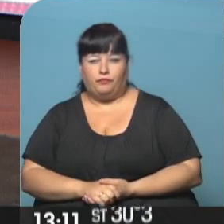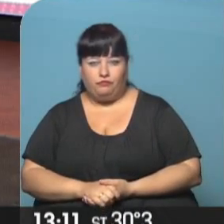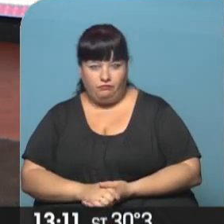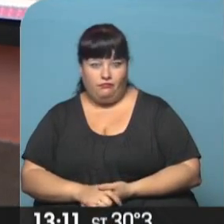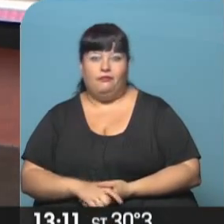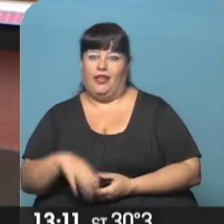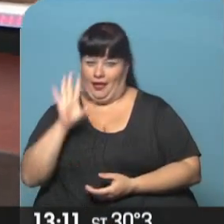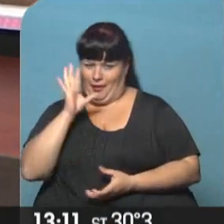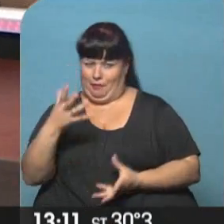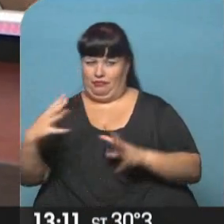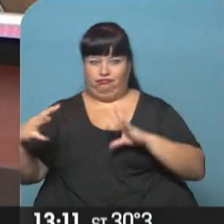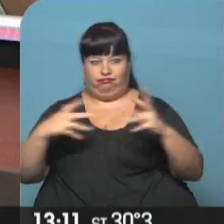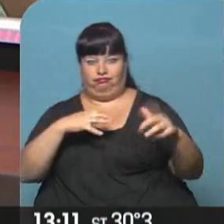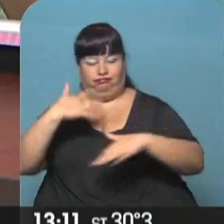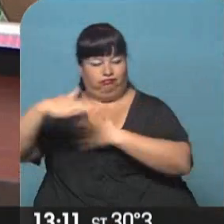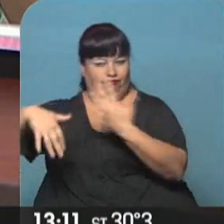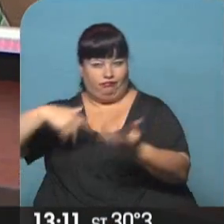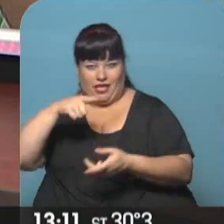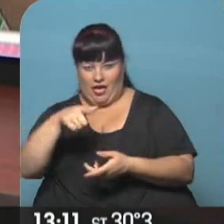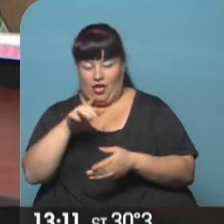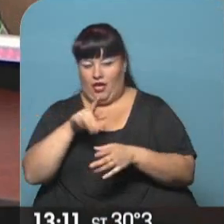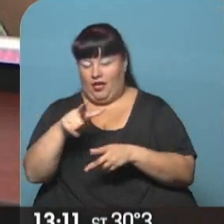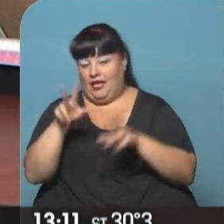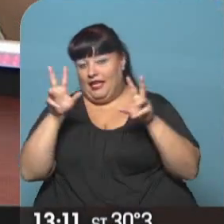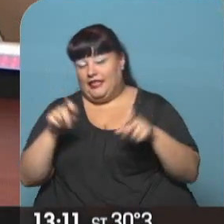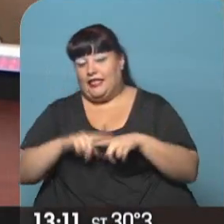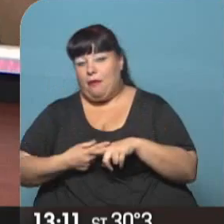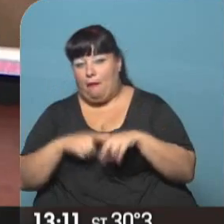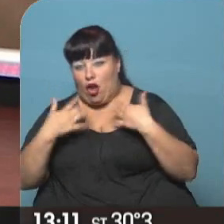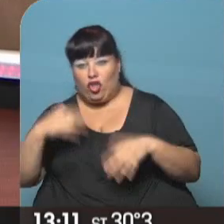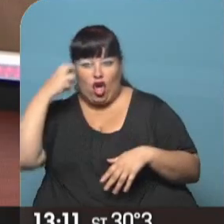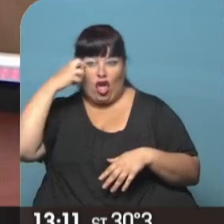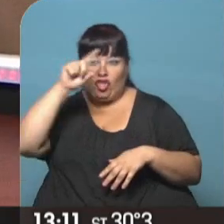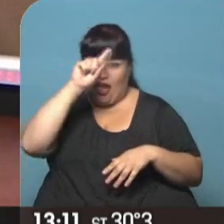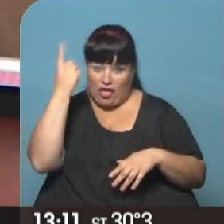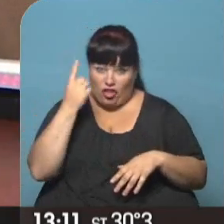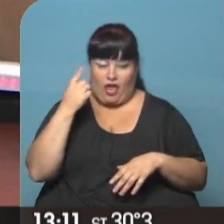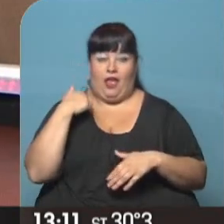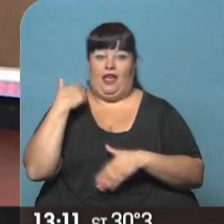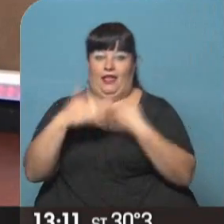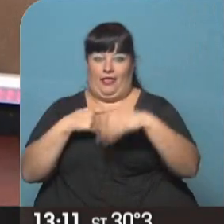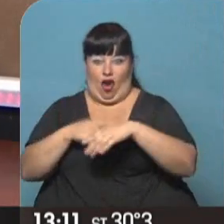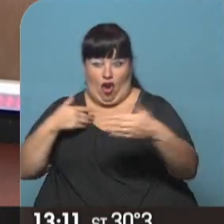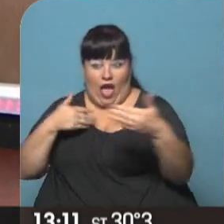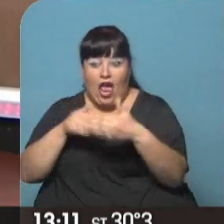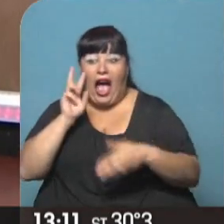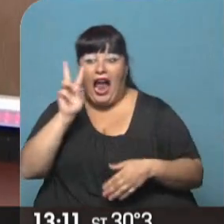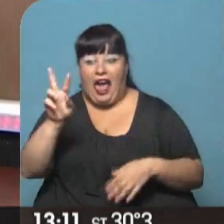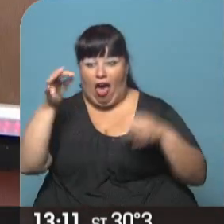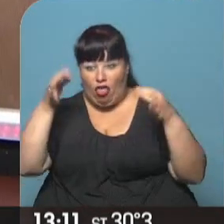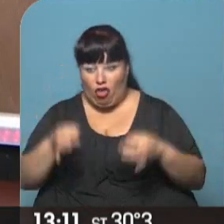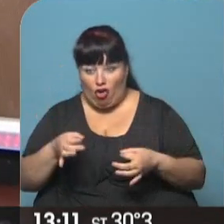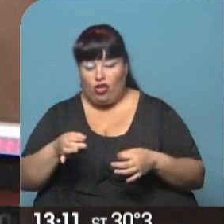y se puede respirar el clima, la sensación, ¿no?, que genera esta cuestión política en el Congreso de la Nación a medida que se acerca el horario, las 14